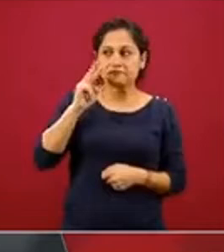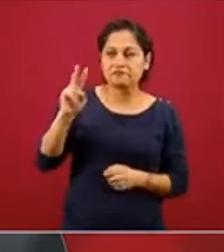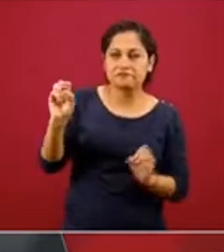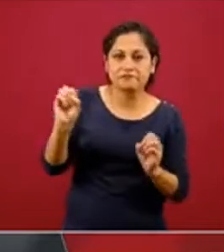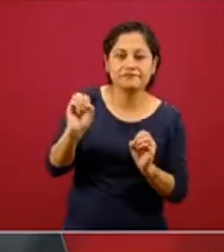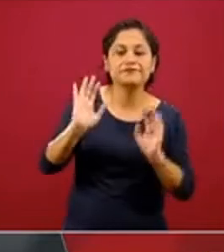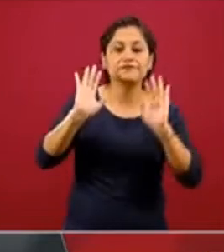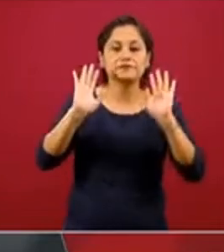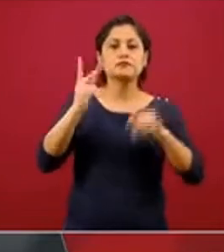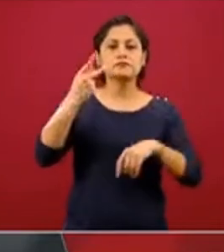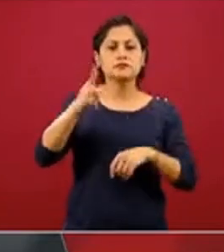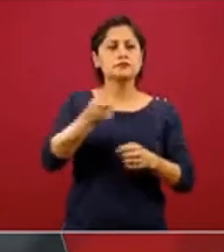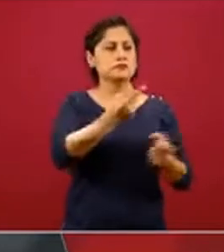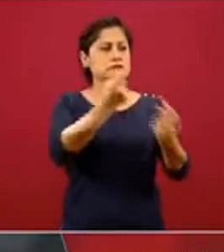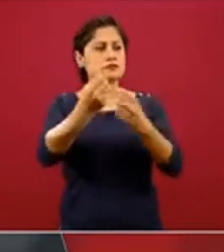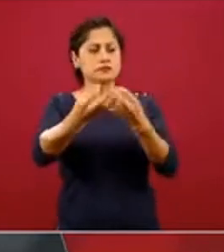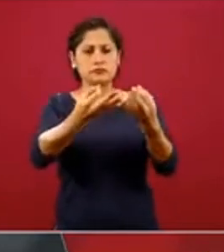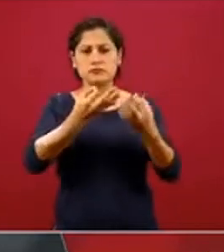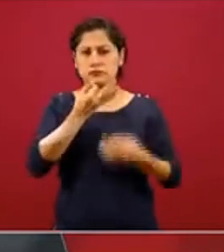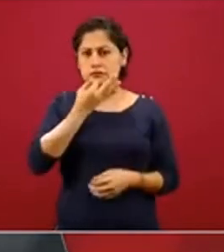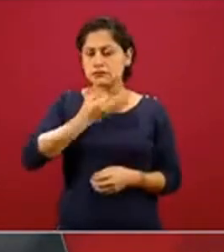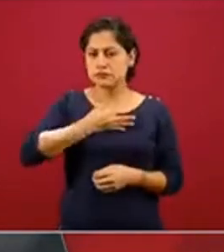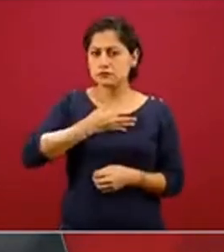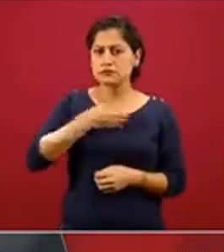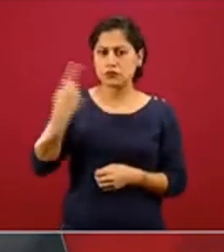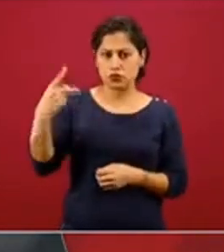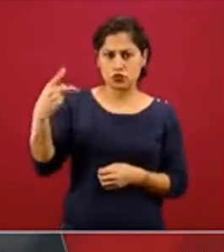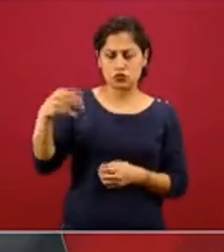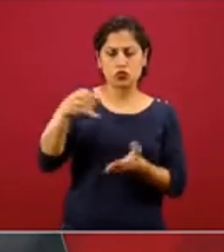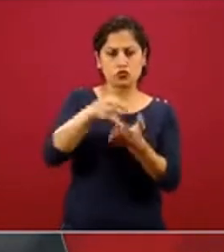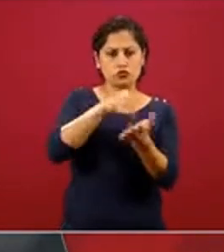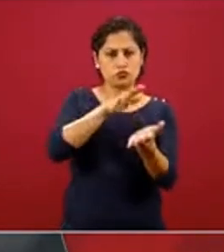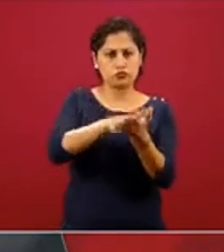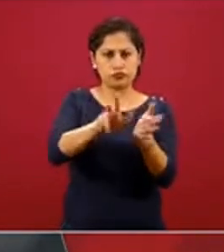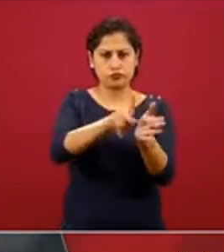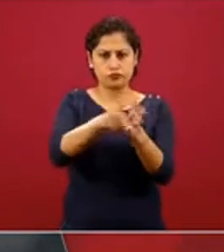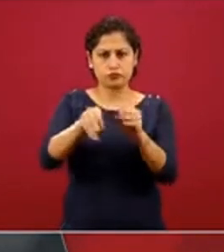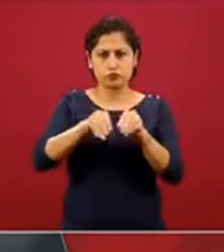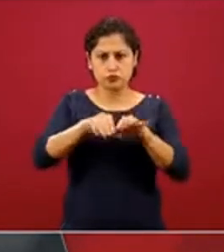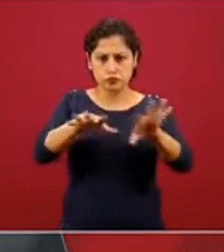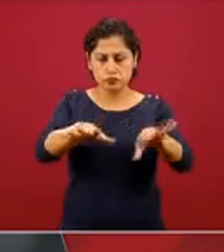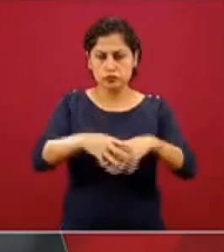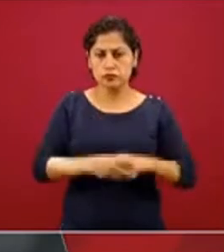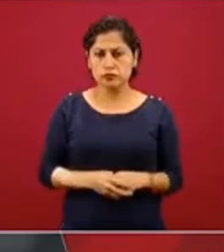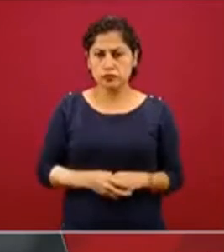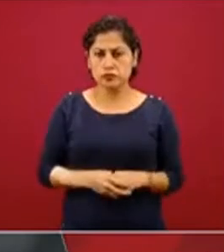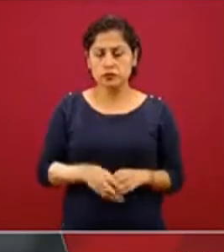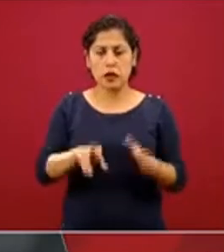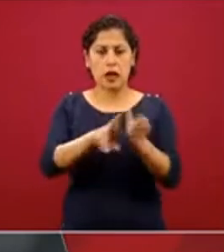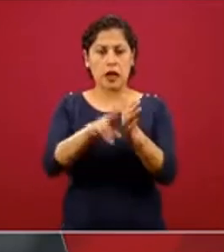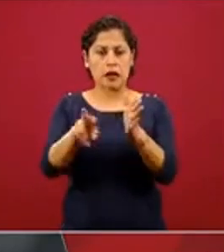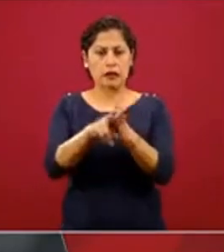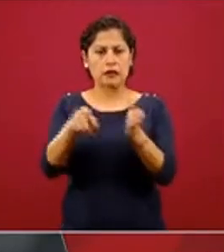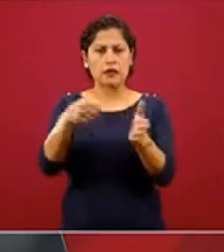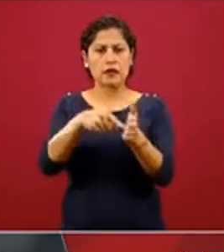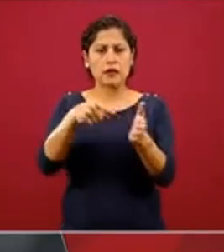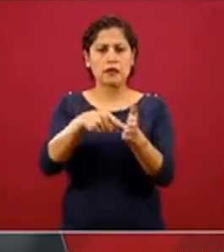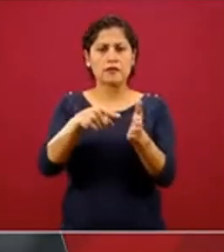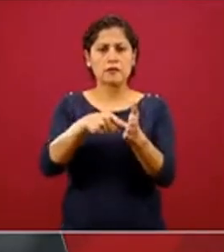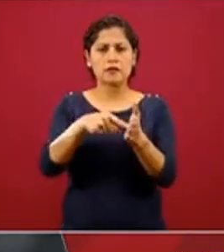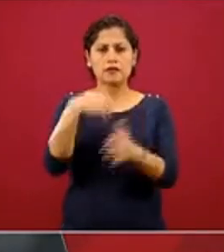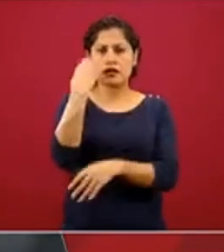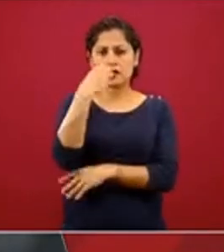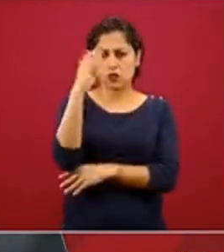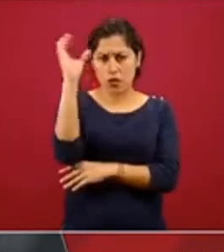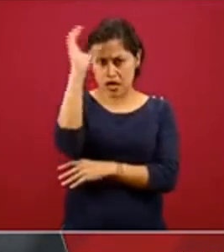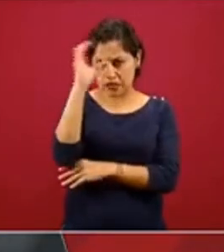pero tengo conocimiento de la publicación que recientemente hizo en esta revista de la Academia de Ciencias de Estados